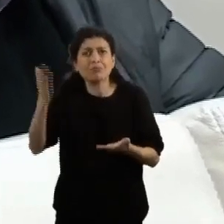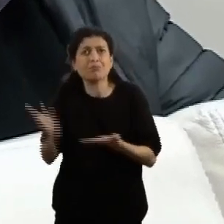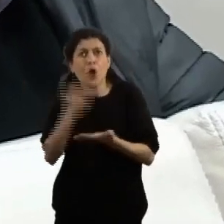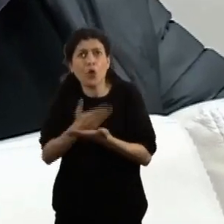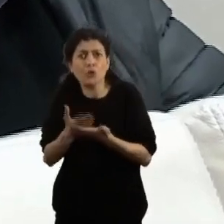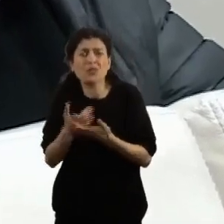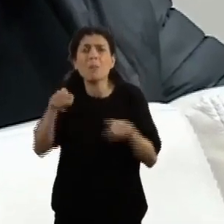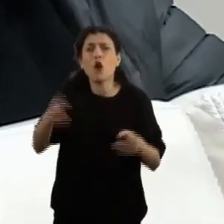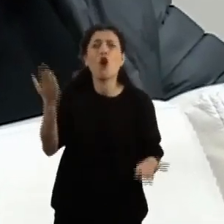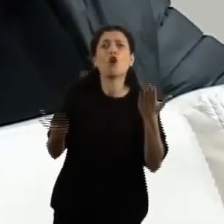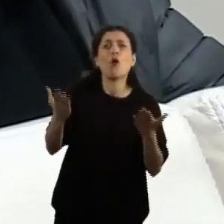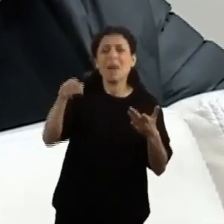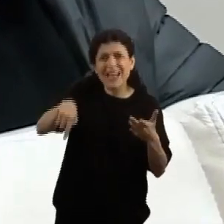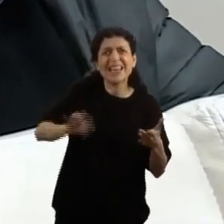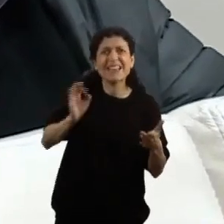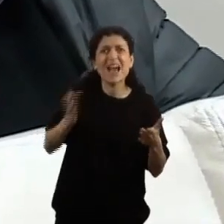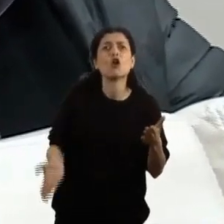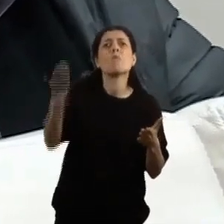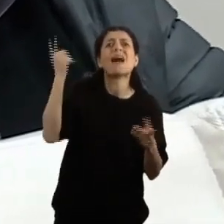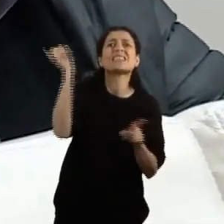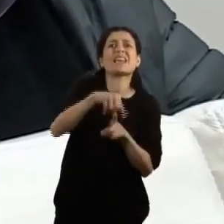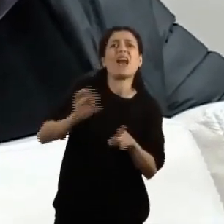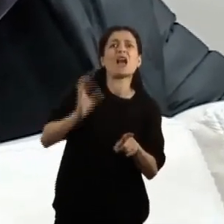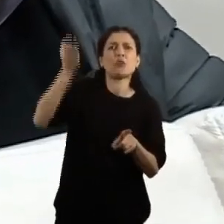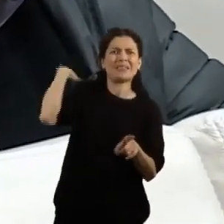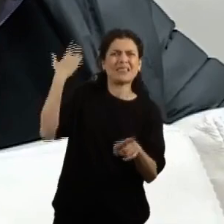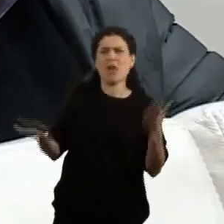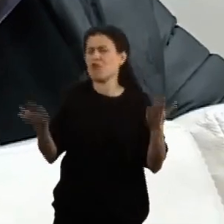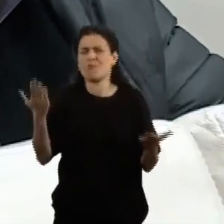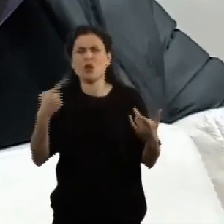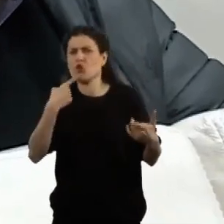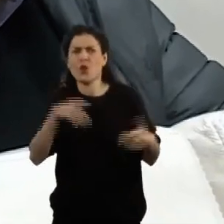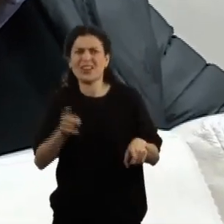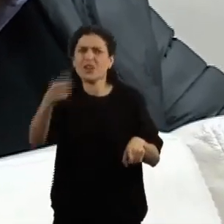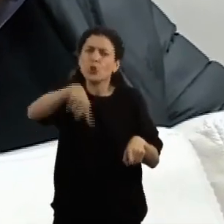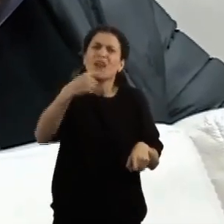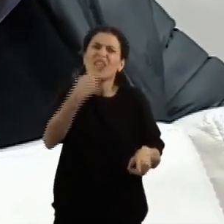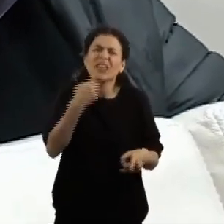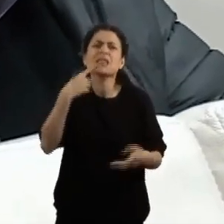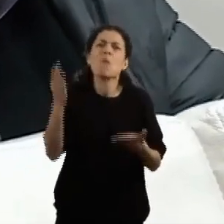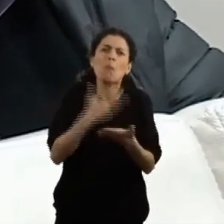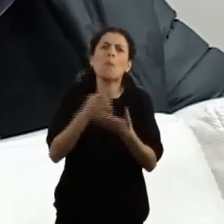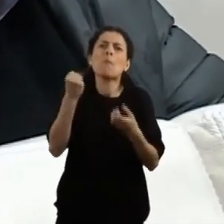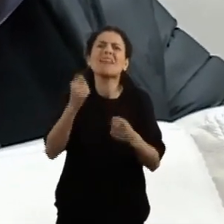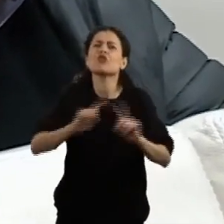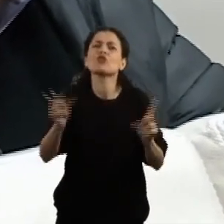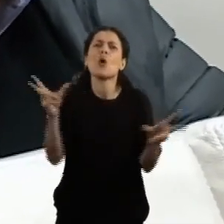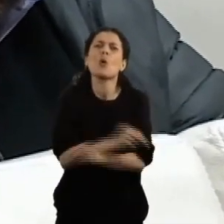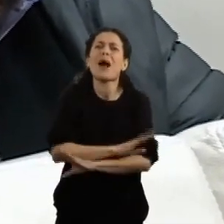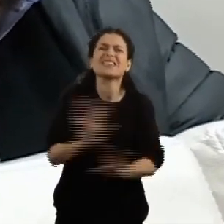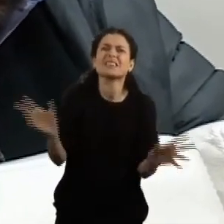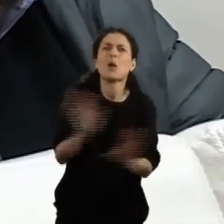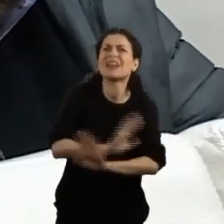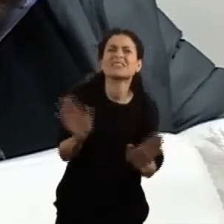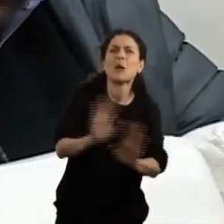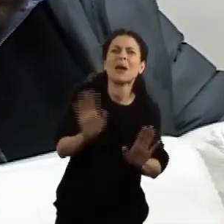dice no querer emitir más e ir contra, justamente, generar una ley en contra de ello, el 95% aumentó